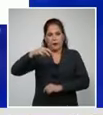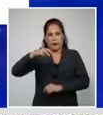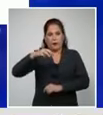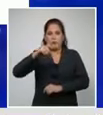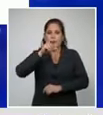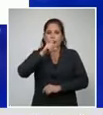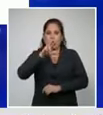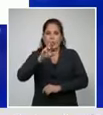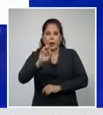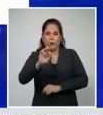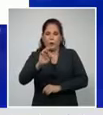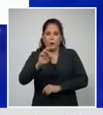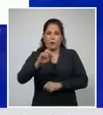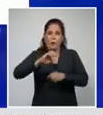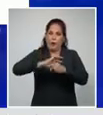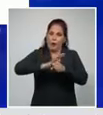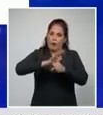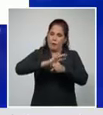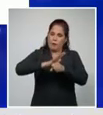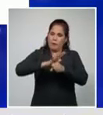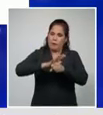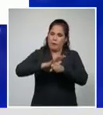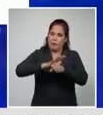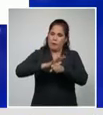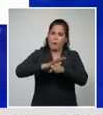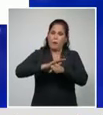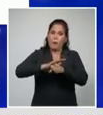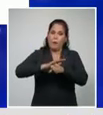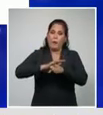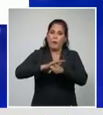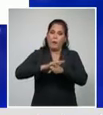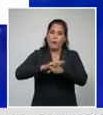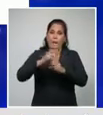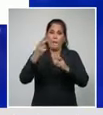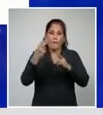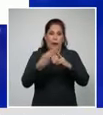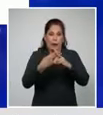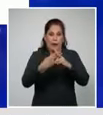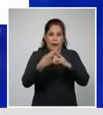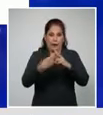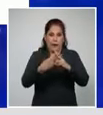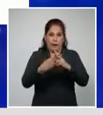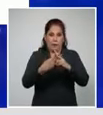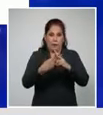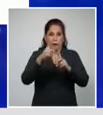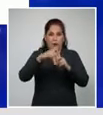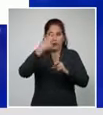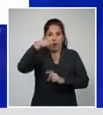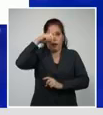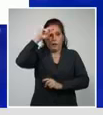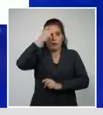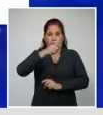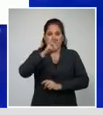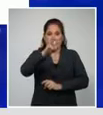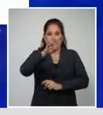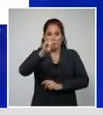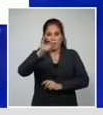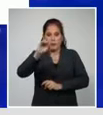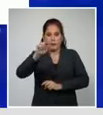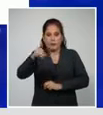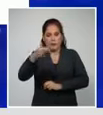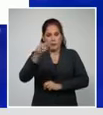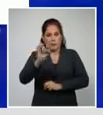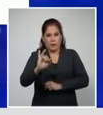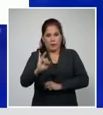Cerro, Arroyo Naranjo. Después Bayamo con una tasa de 360,7